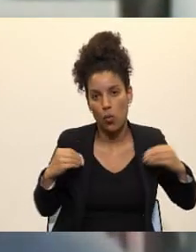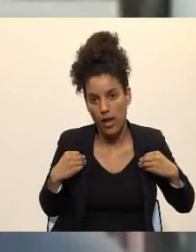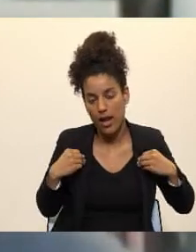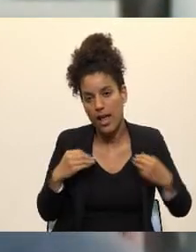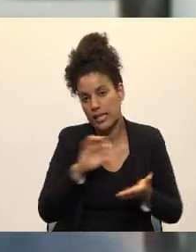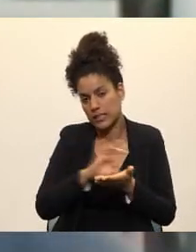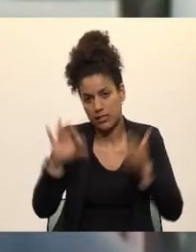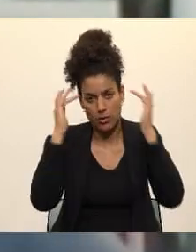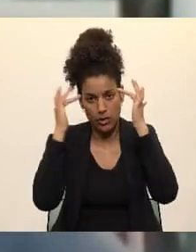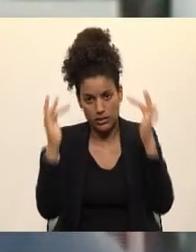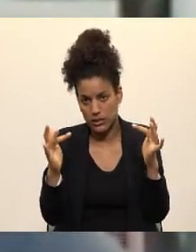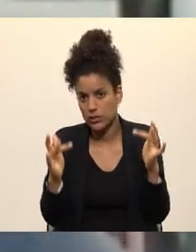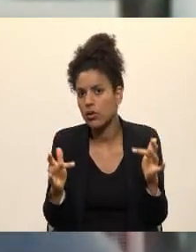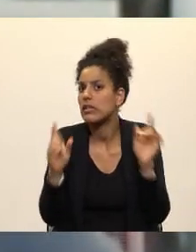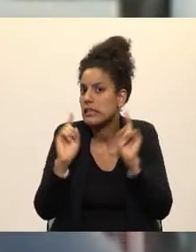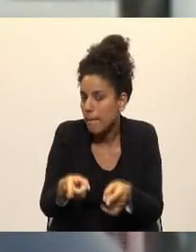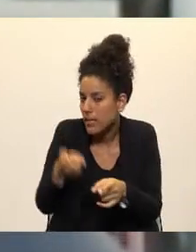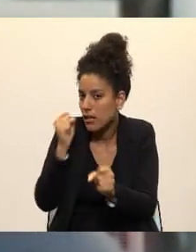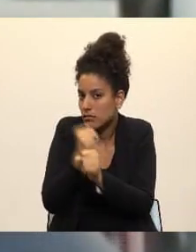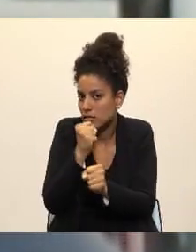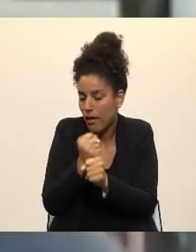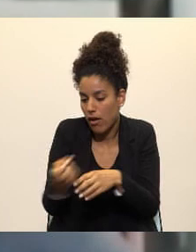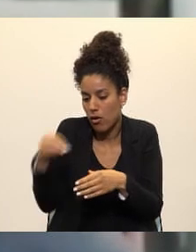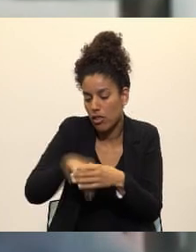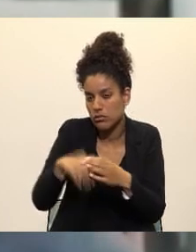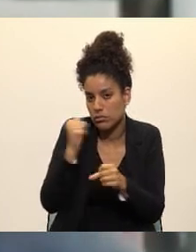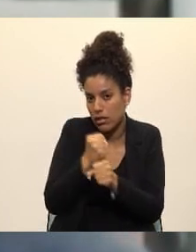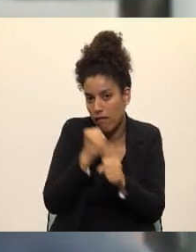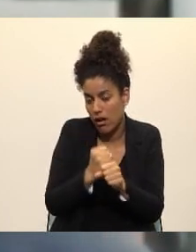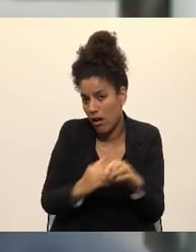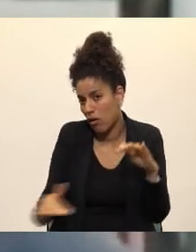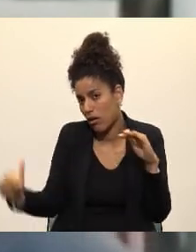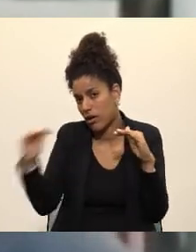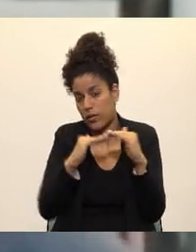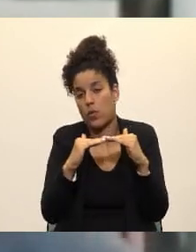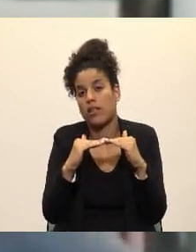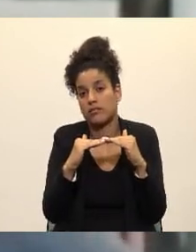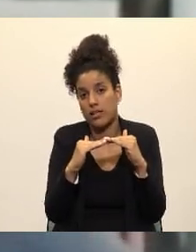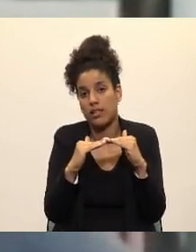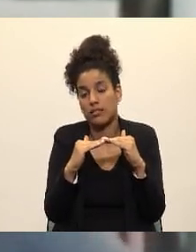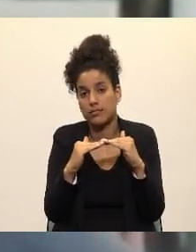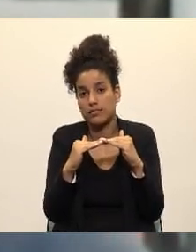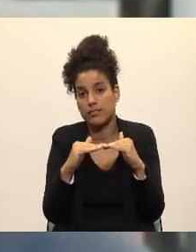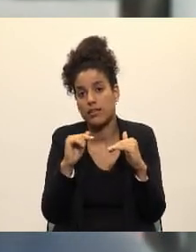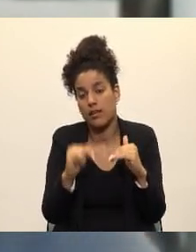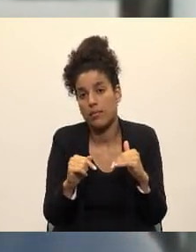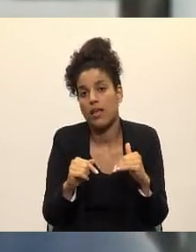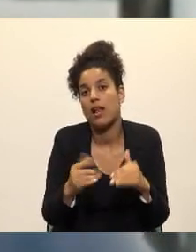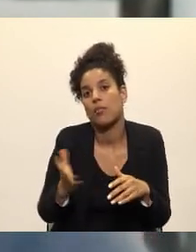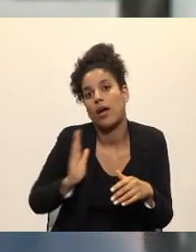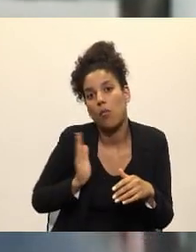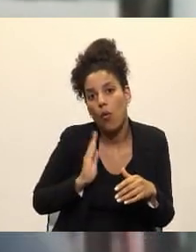sistema educativo y por supuesto en los puestos de trabajo vinculados con el talento digital, donde